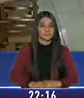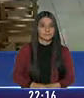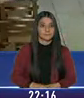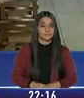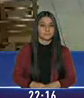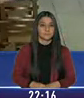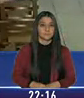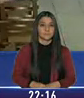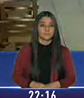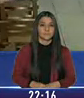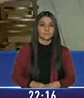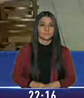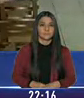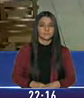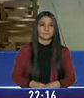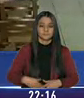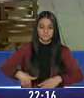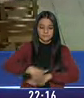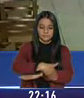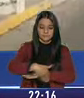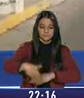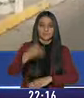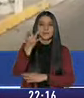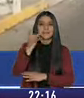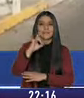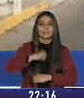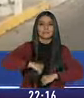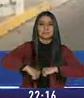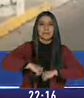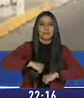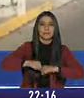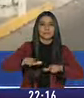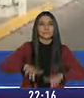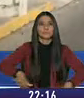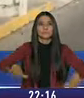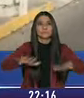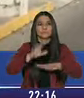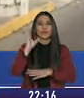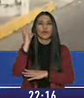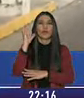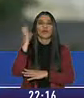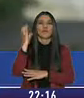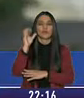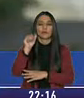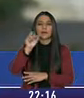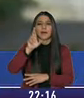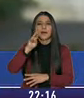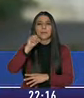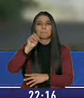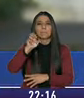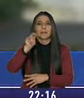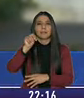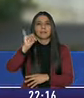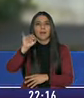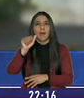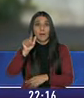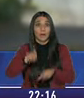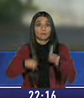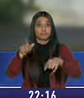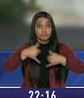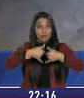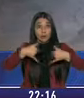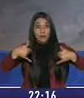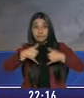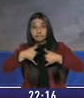El punto crítico es la calle 18 de Mayo en el sector de la Armenia 1 en Conocoto, Valle de los Chillos. Varios locales han sido asaltados